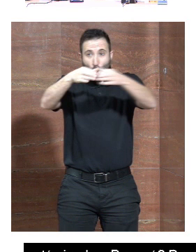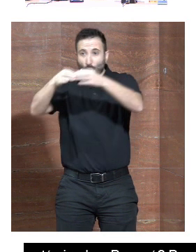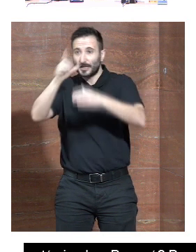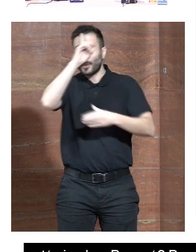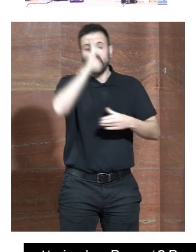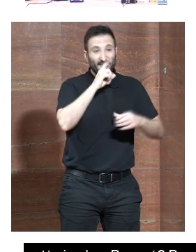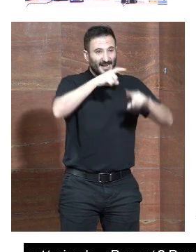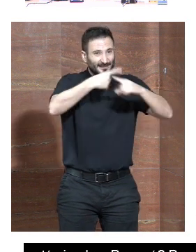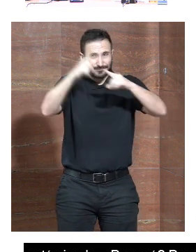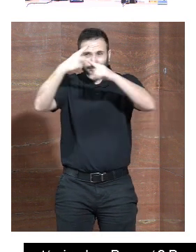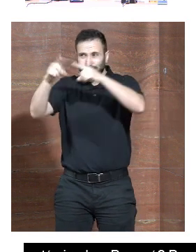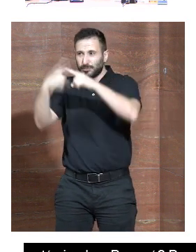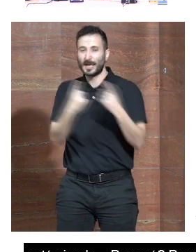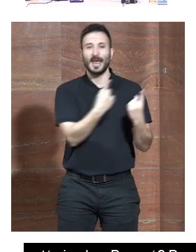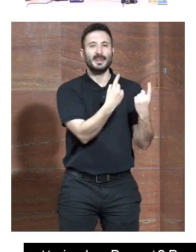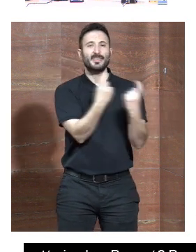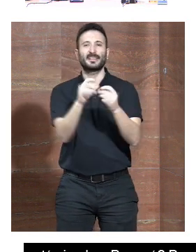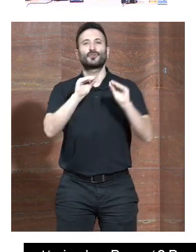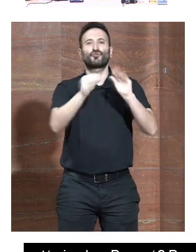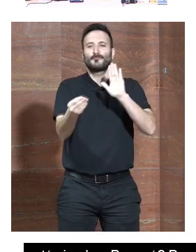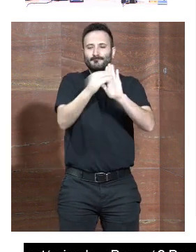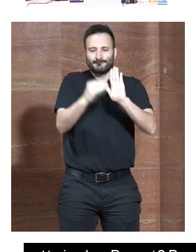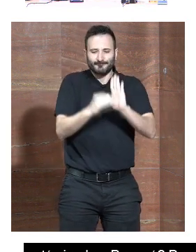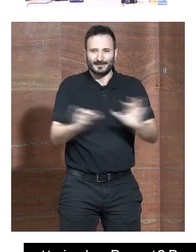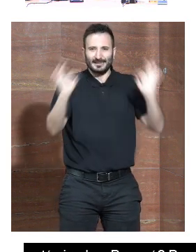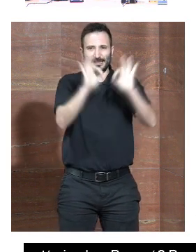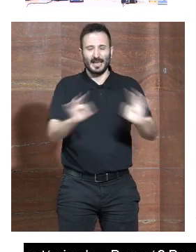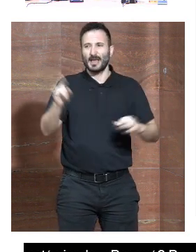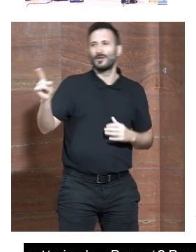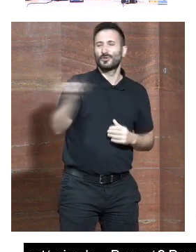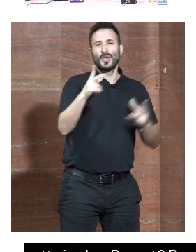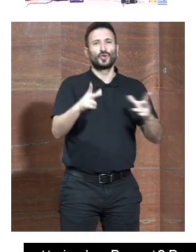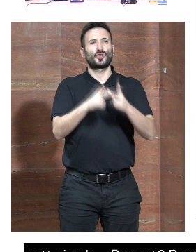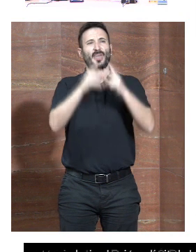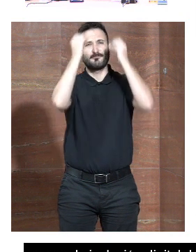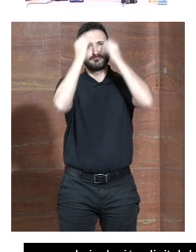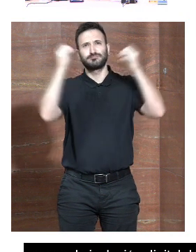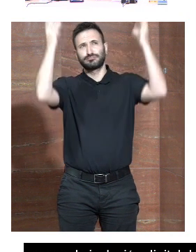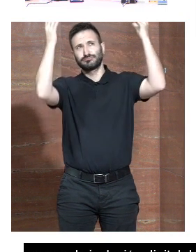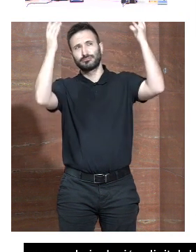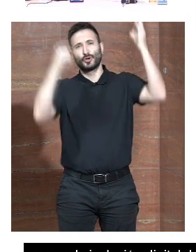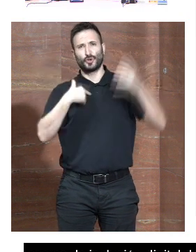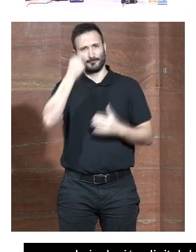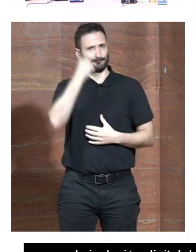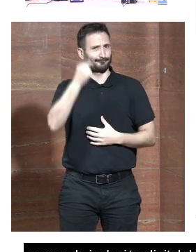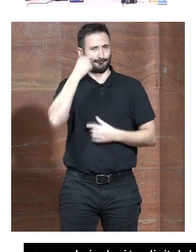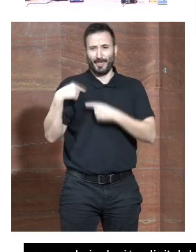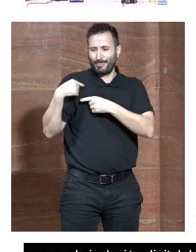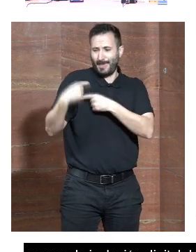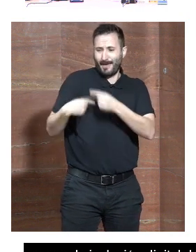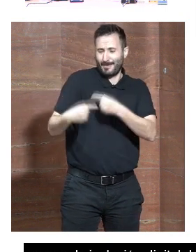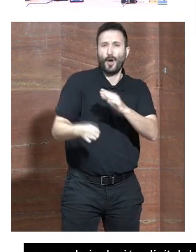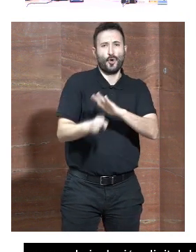perfiles de usuario. La imagen tradicional que tiene mucha gente es, bueno, pues yo sigo escuchándolo todos los